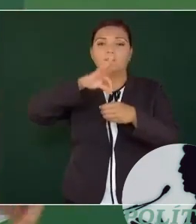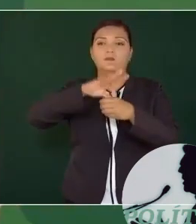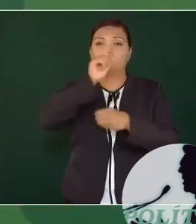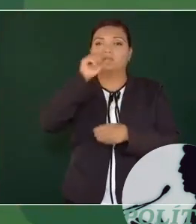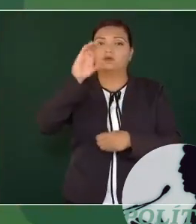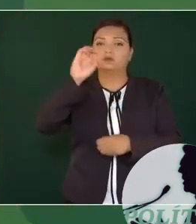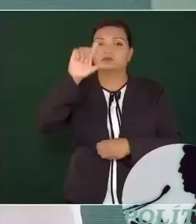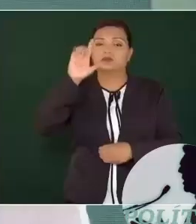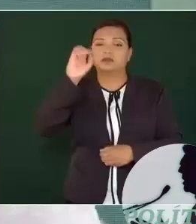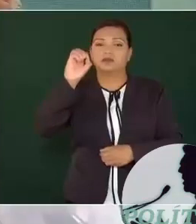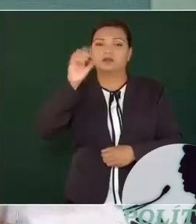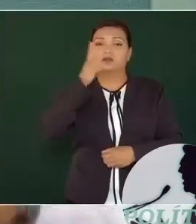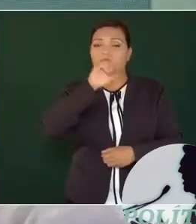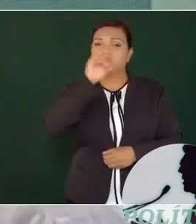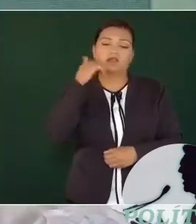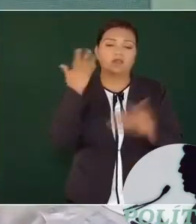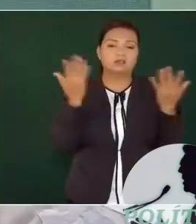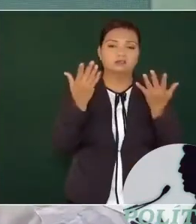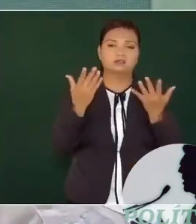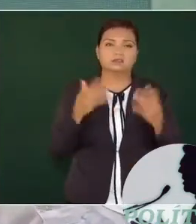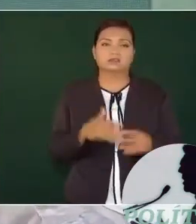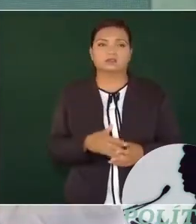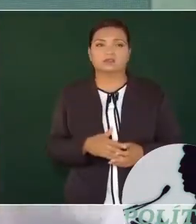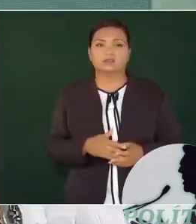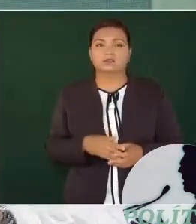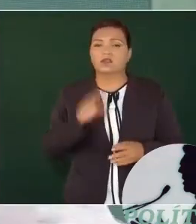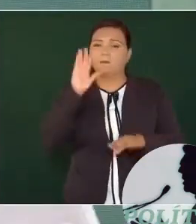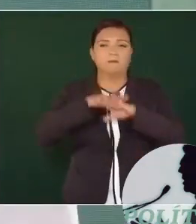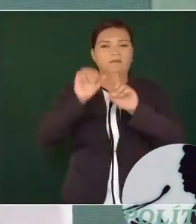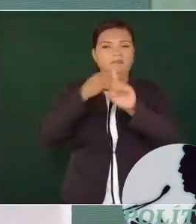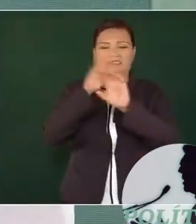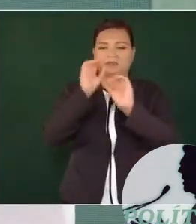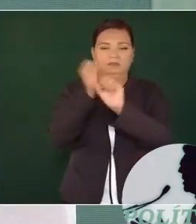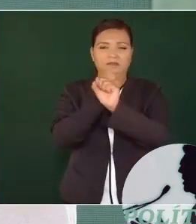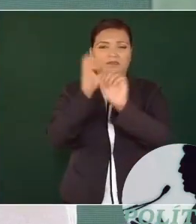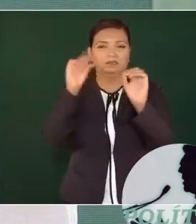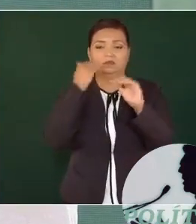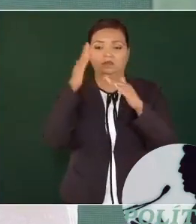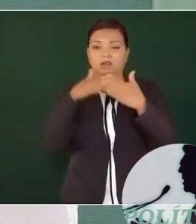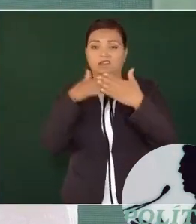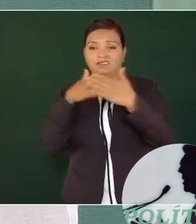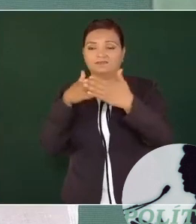Zócalo y evitando la violencia,